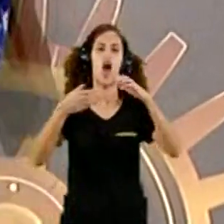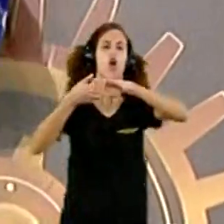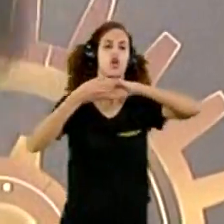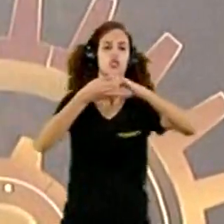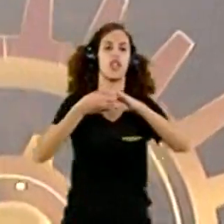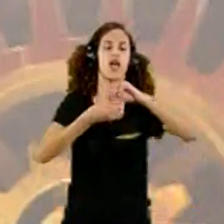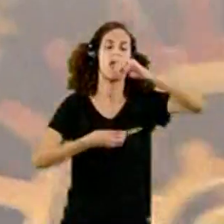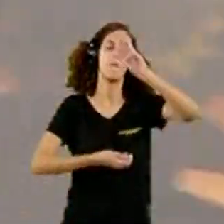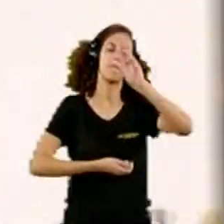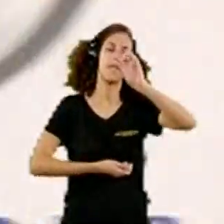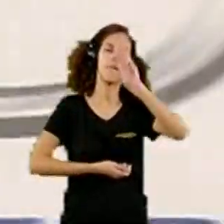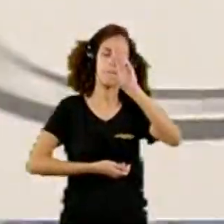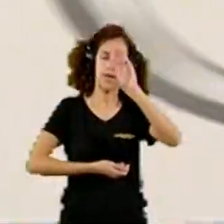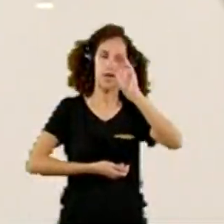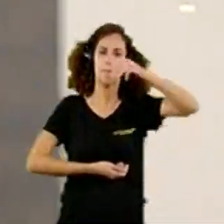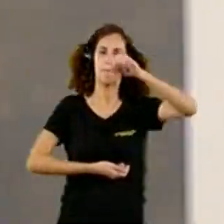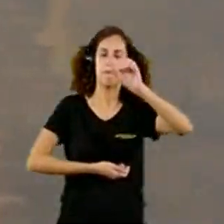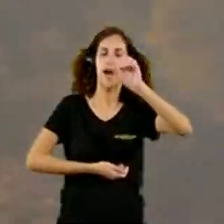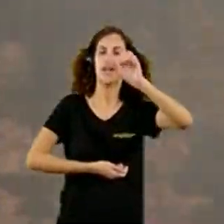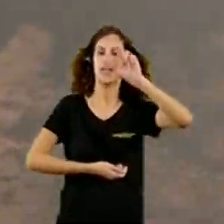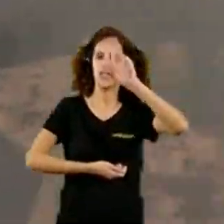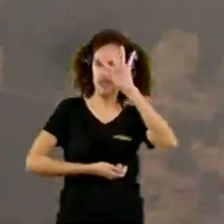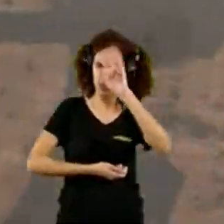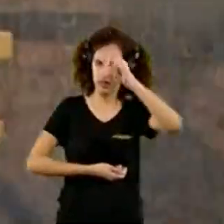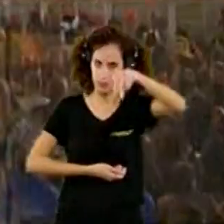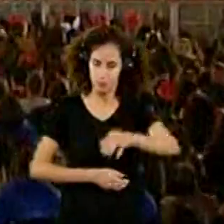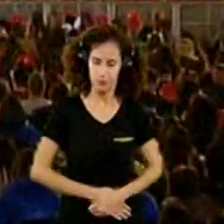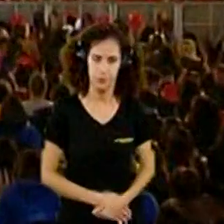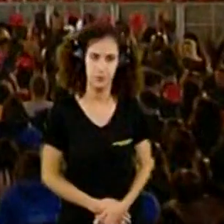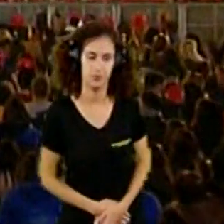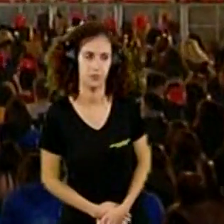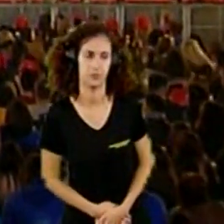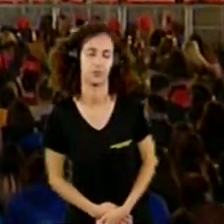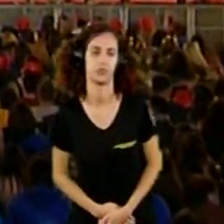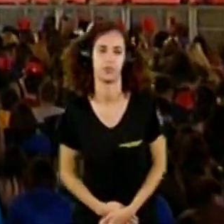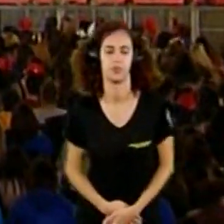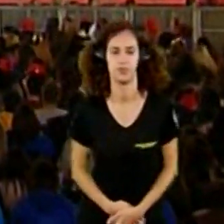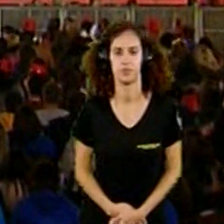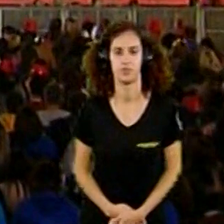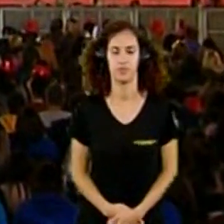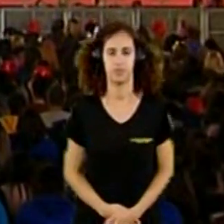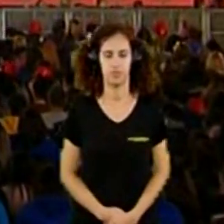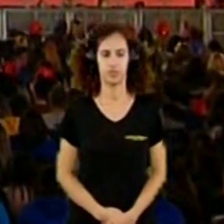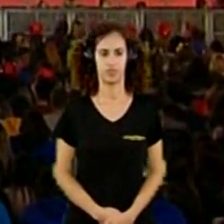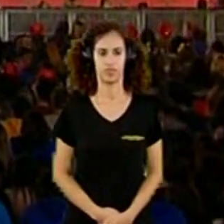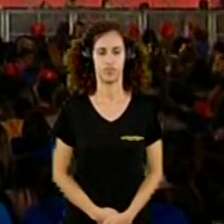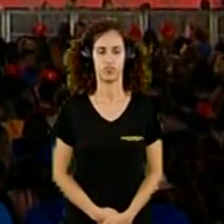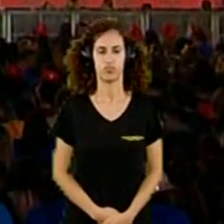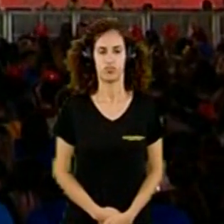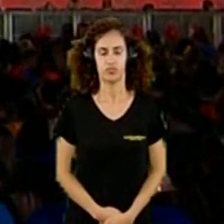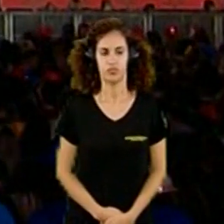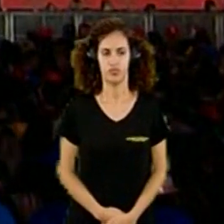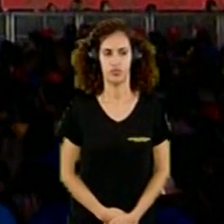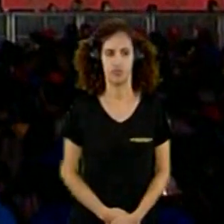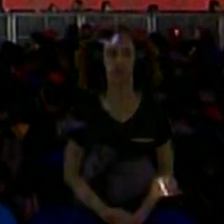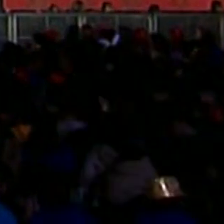quieran. Gracias. Pepe Martín es el coordinador de los grupos del Carnaval de Las Palmas de Gran Canaria. Ha sido durante un montón de años compañero de los